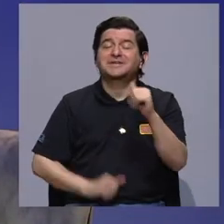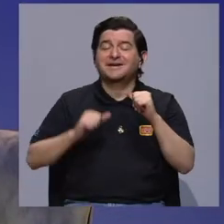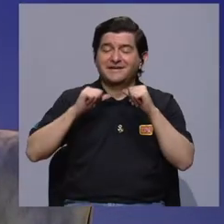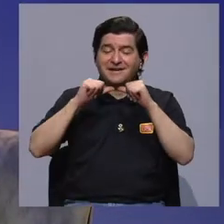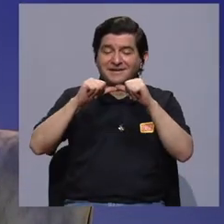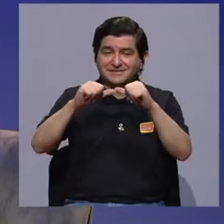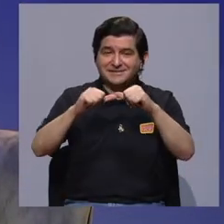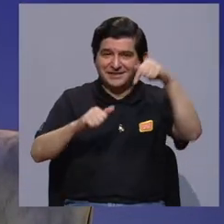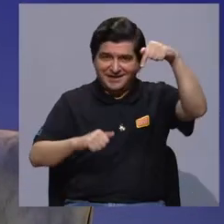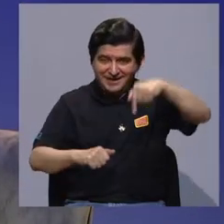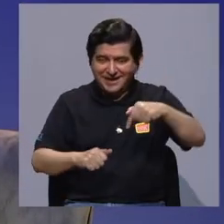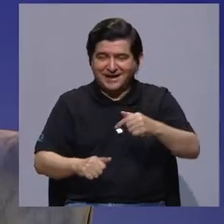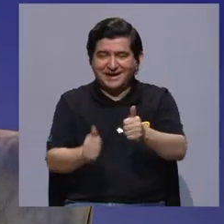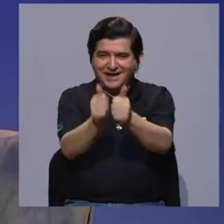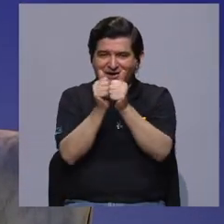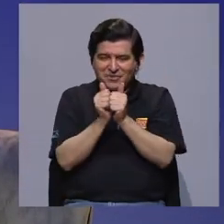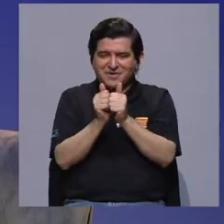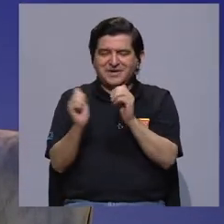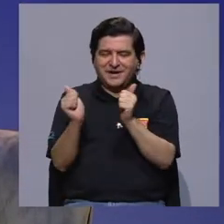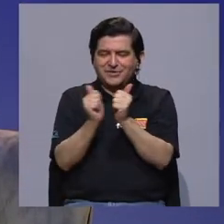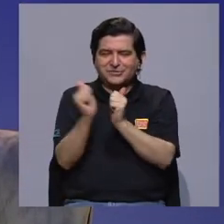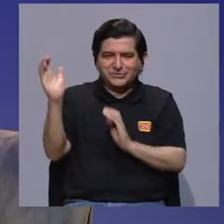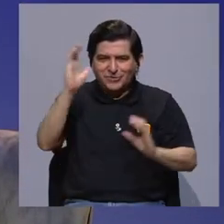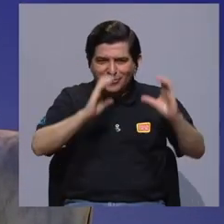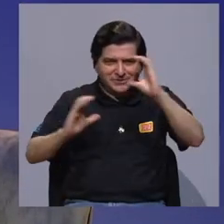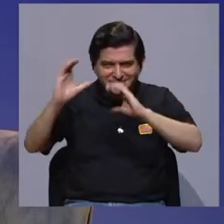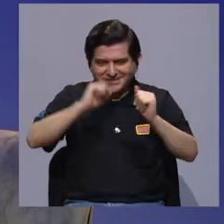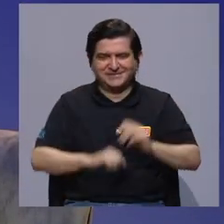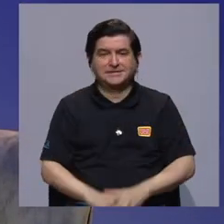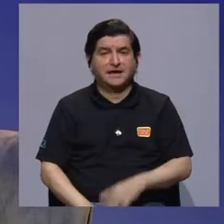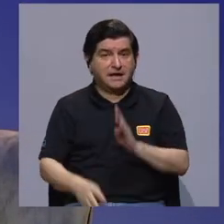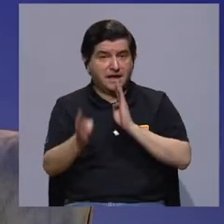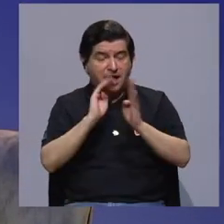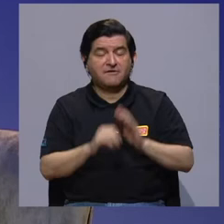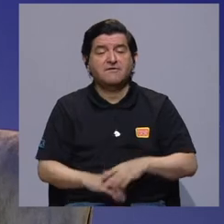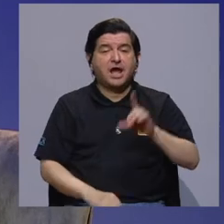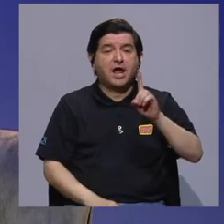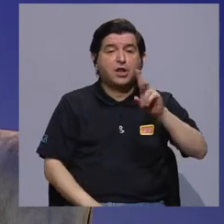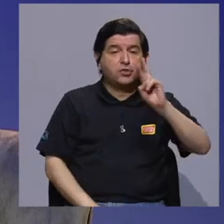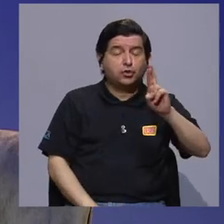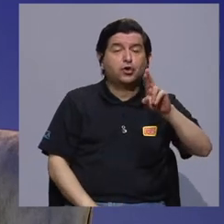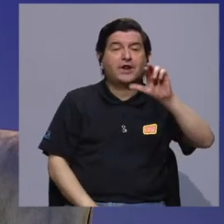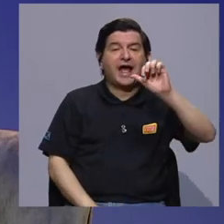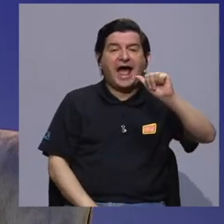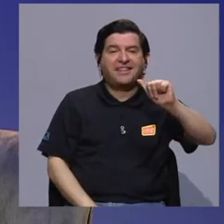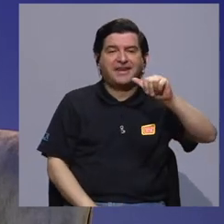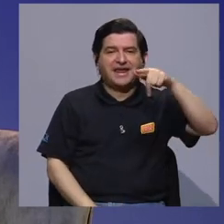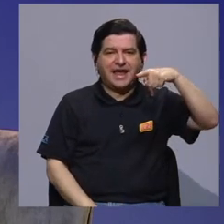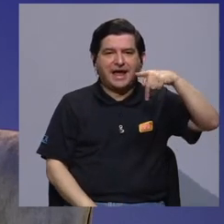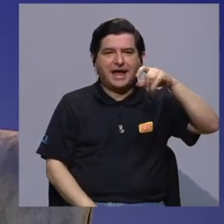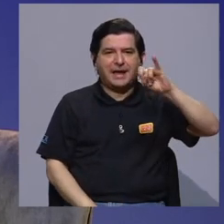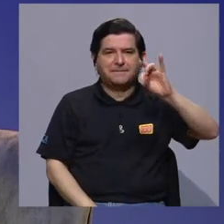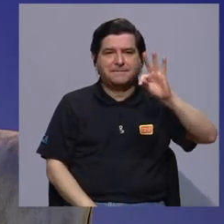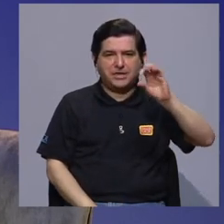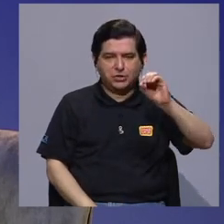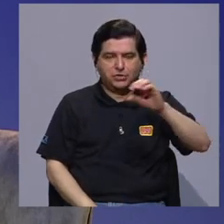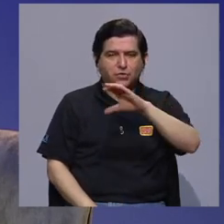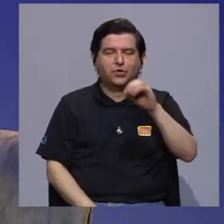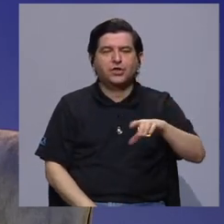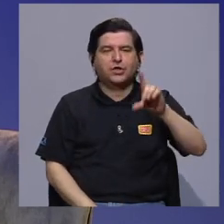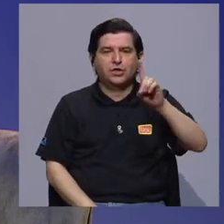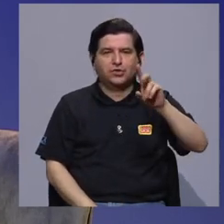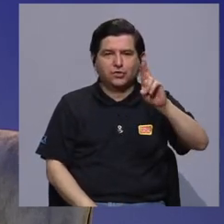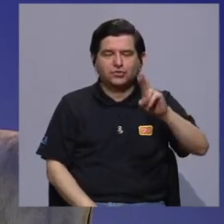Muchas gracias por continuar con nosotros en Conciencia. Estamos hablando con el doctor Adrián Pinto y